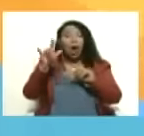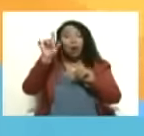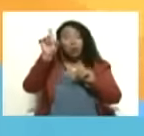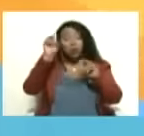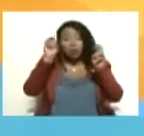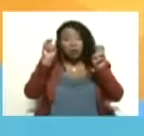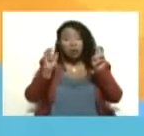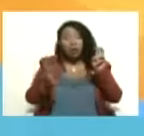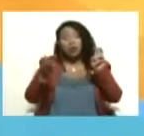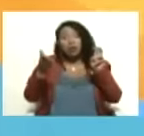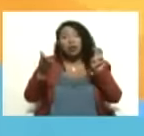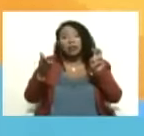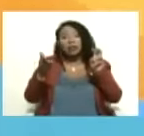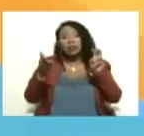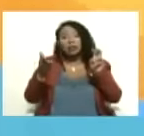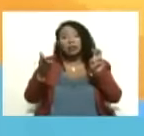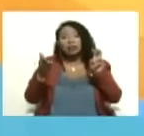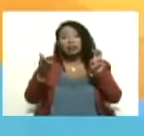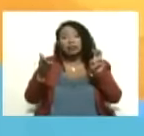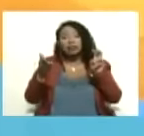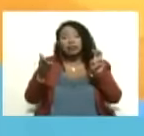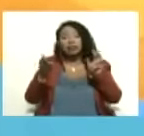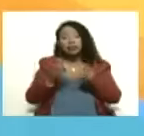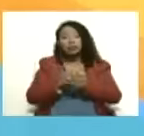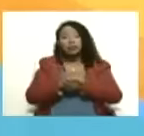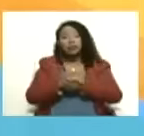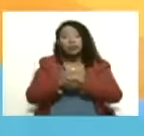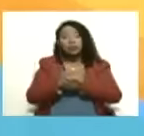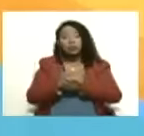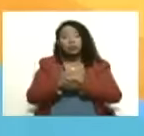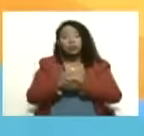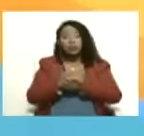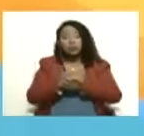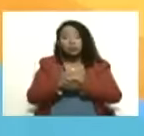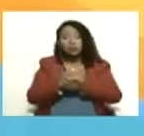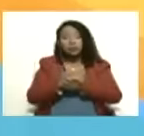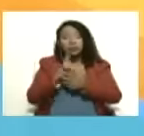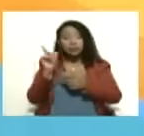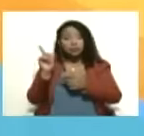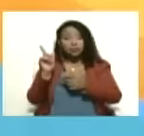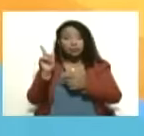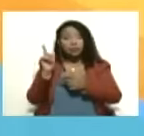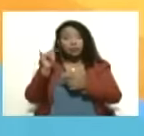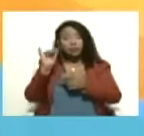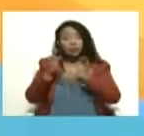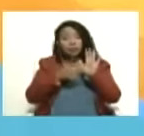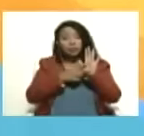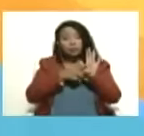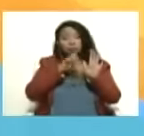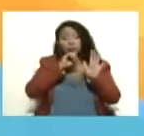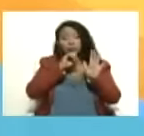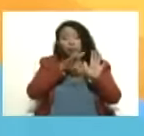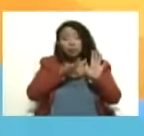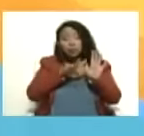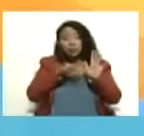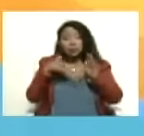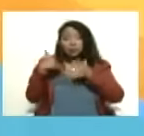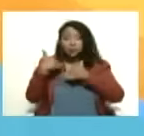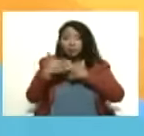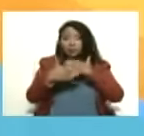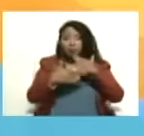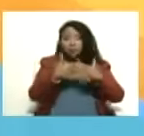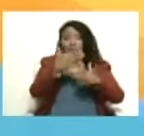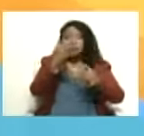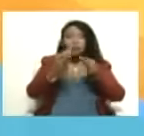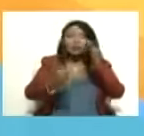que es incontrovertible que forma parte de la verdad histórica de la verdad procesal de la verdad